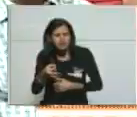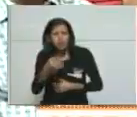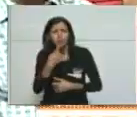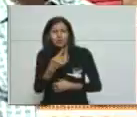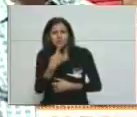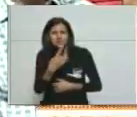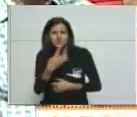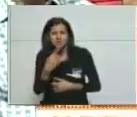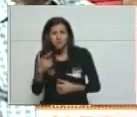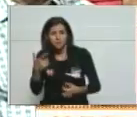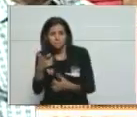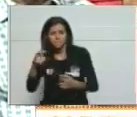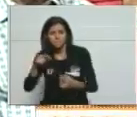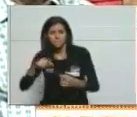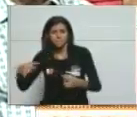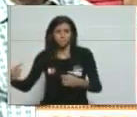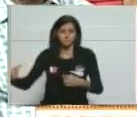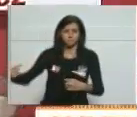estamos aquí?